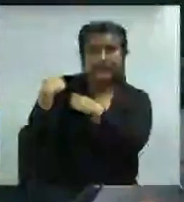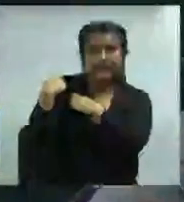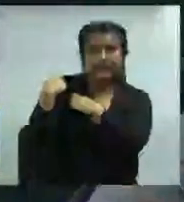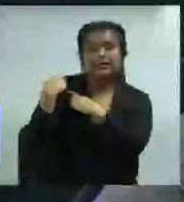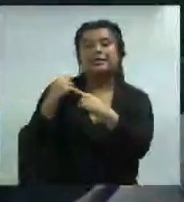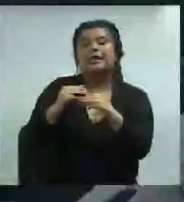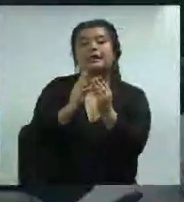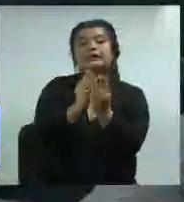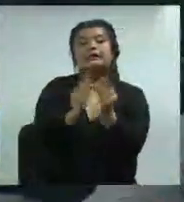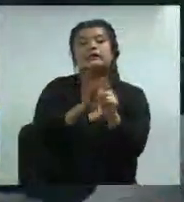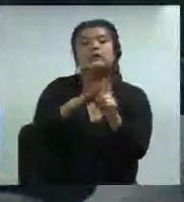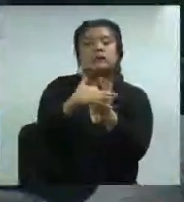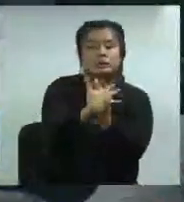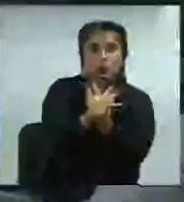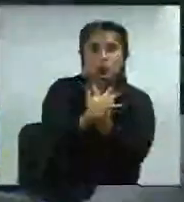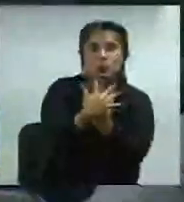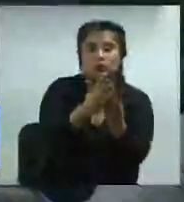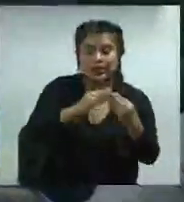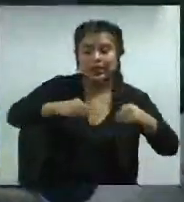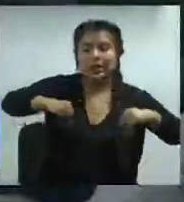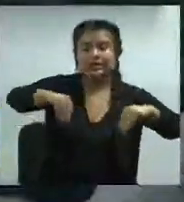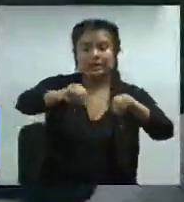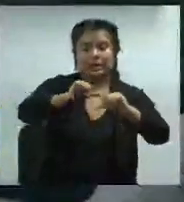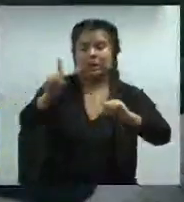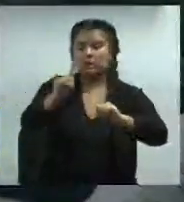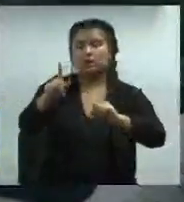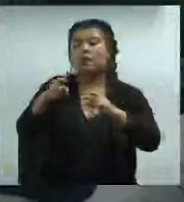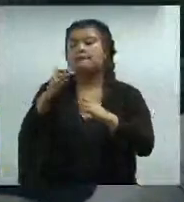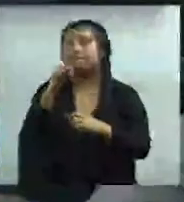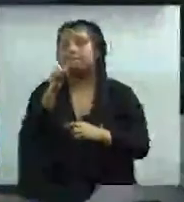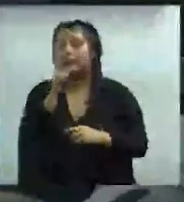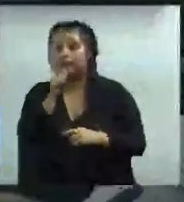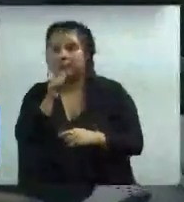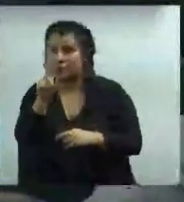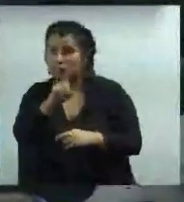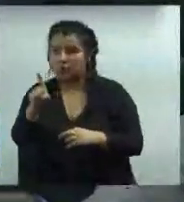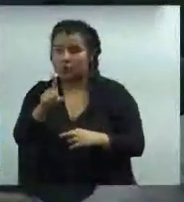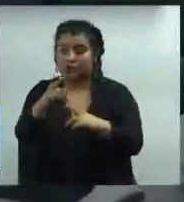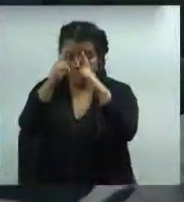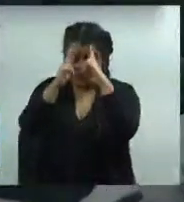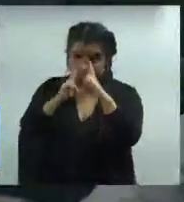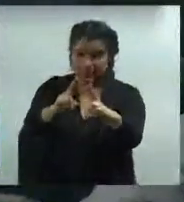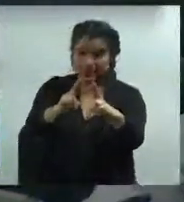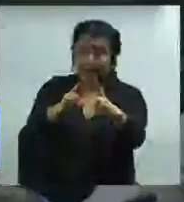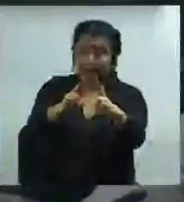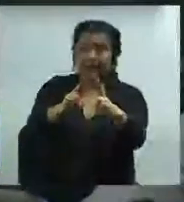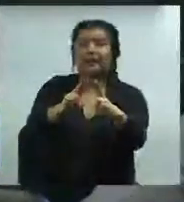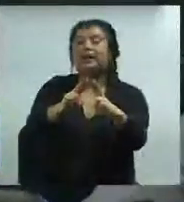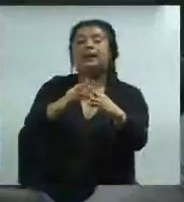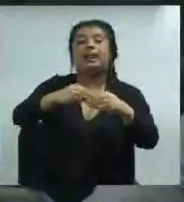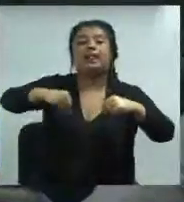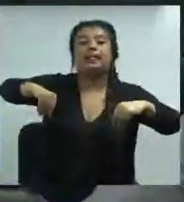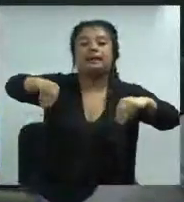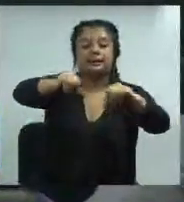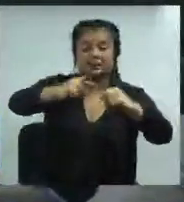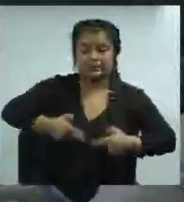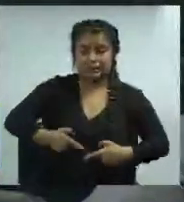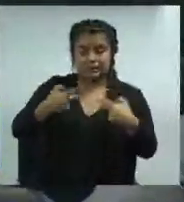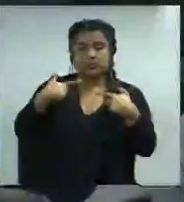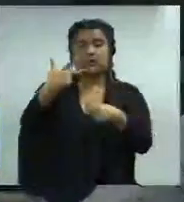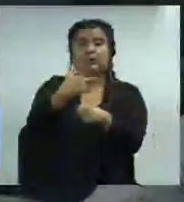tenencia de la tierra. No estamos en contra de la propiedad privada, pero sí que respeten el ambiente, porque somos muchos los que vivimos en esta